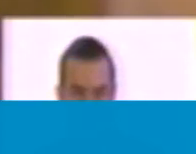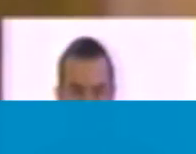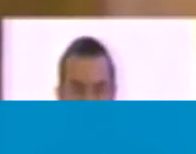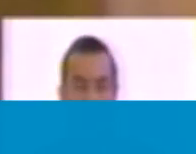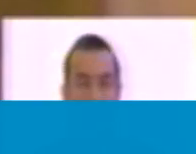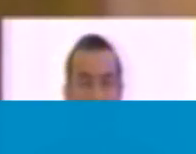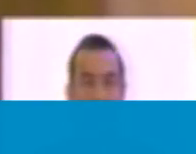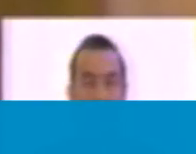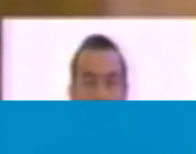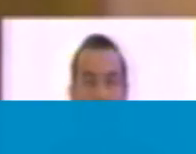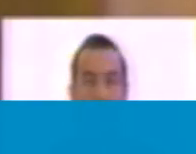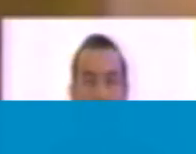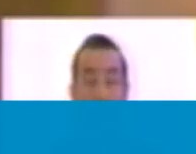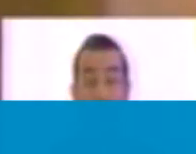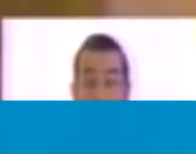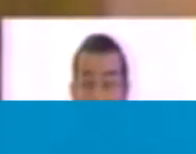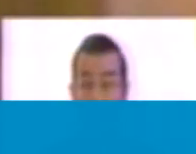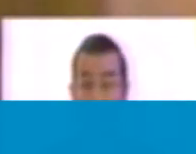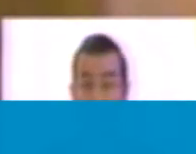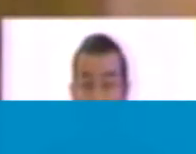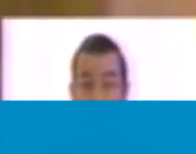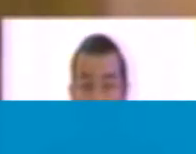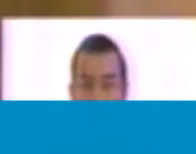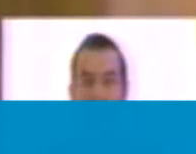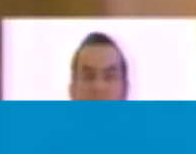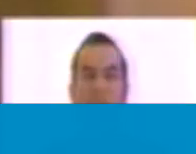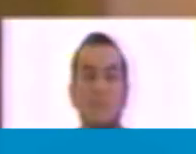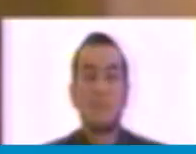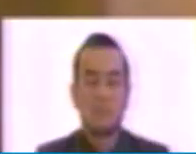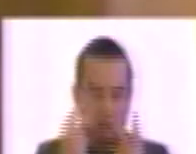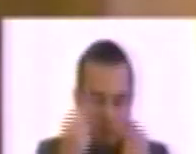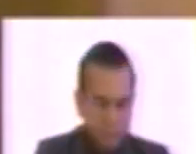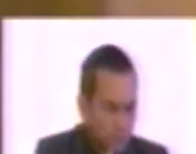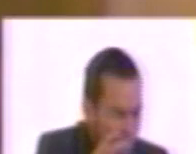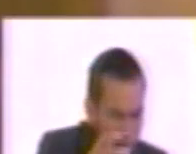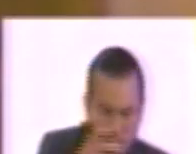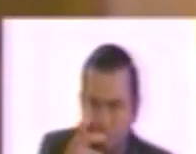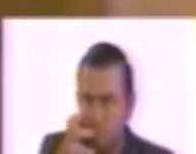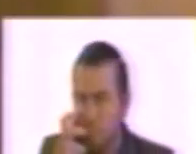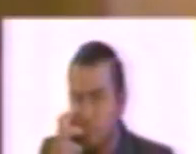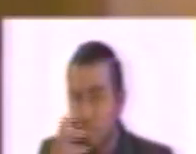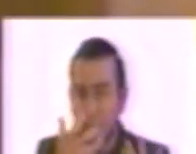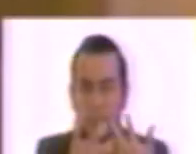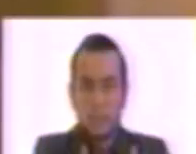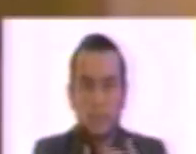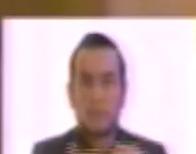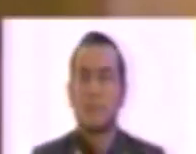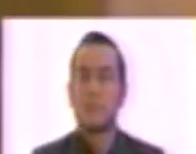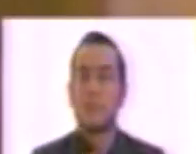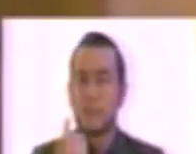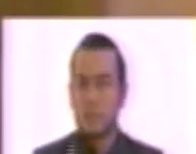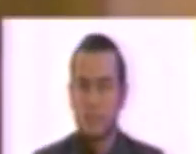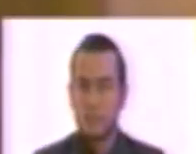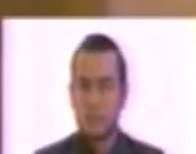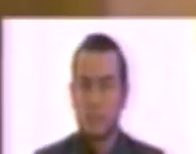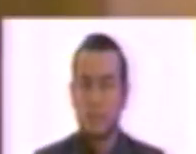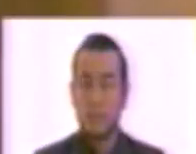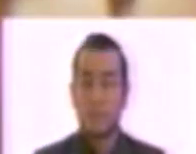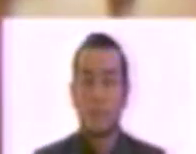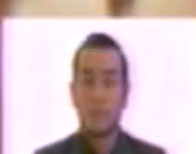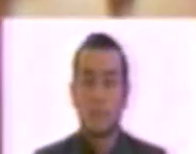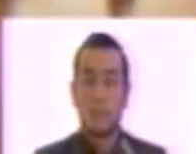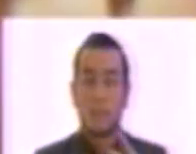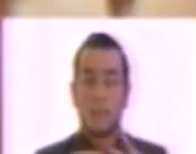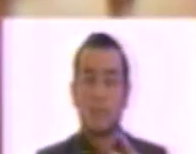unidad especializada anticorrupción. El Ministerio de Hacienda, que tiene las atribuciones para fiscalizar al 100% de empresas y personas naturales de nuestro